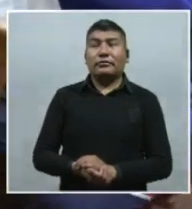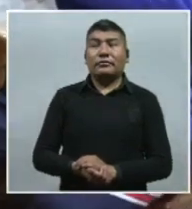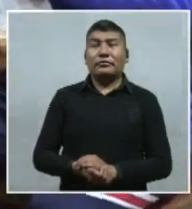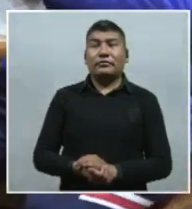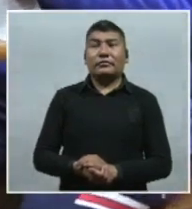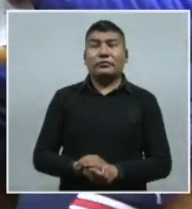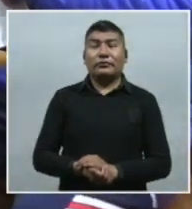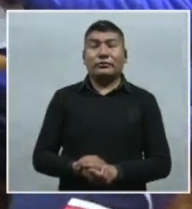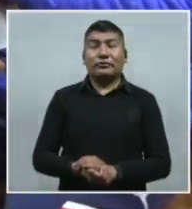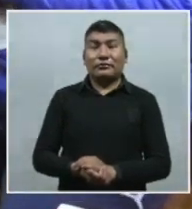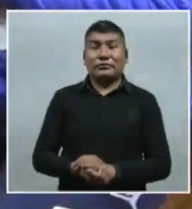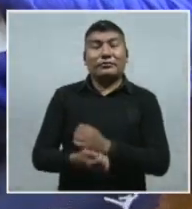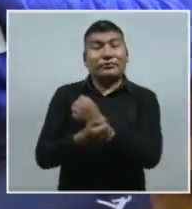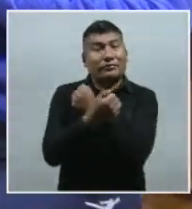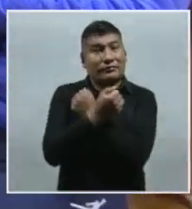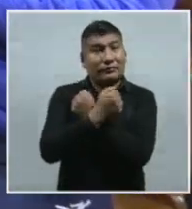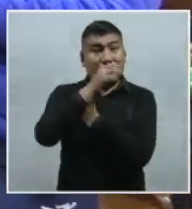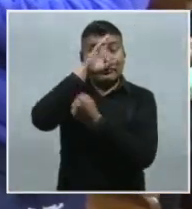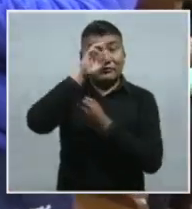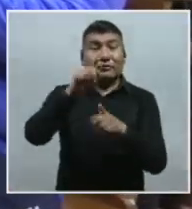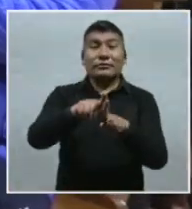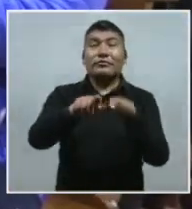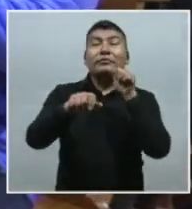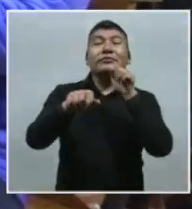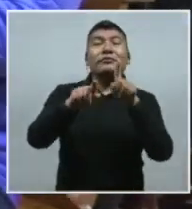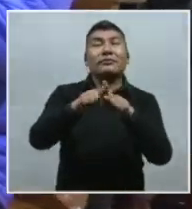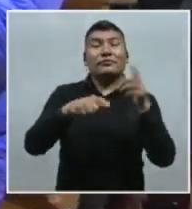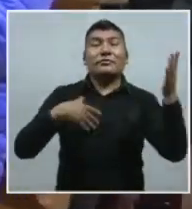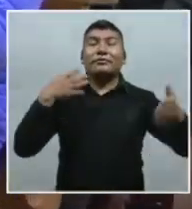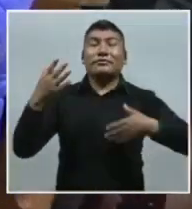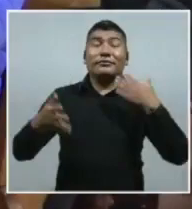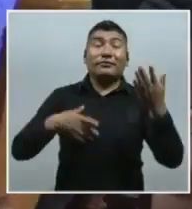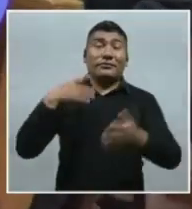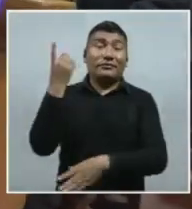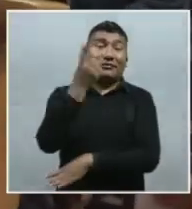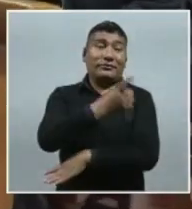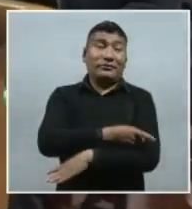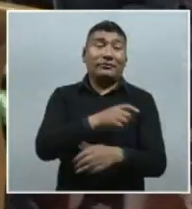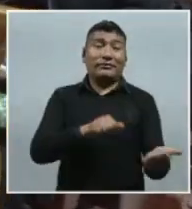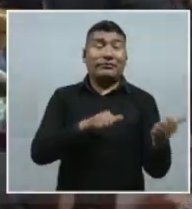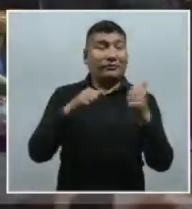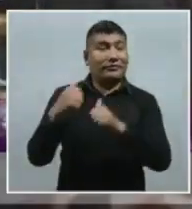queridos hermanos hermanas Feliz día del bautismo del señor